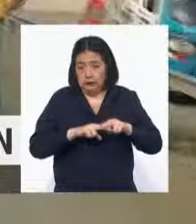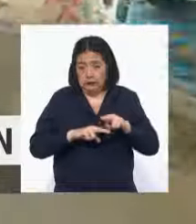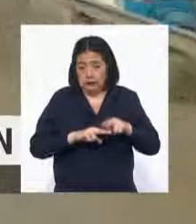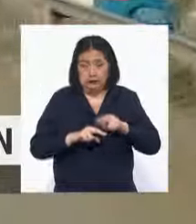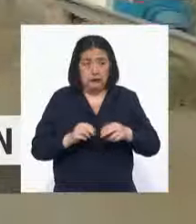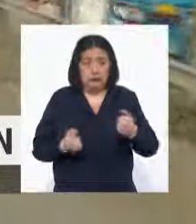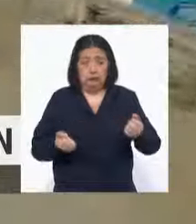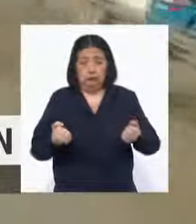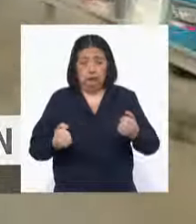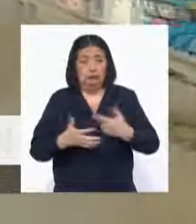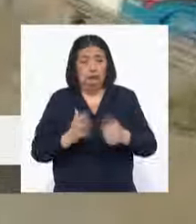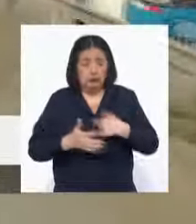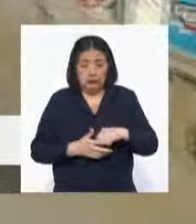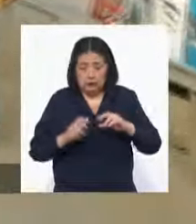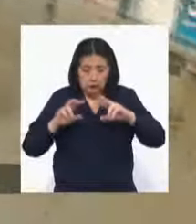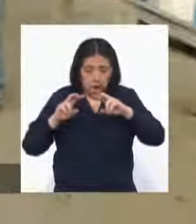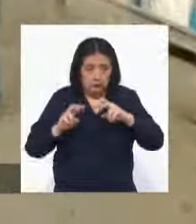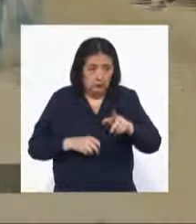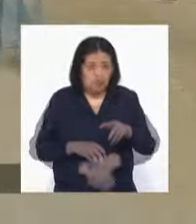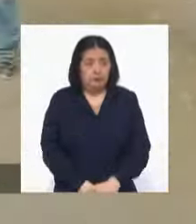para continuar con las investigaciones.